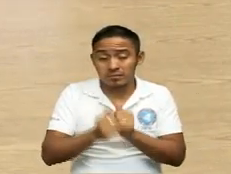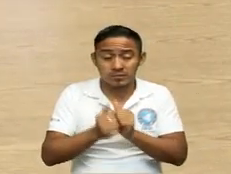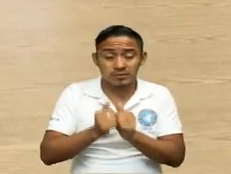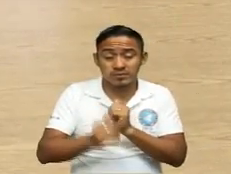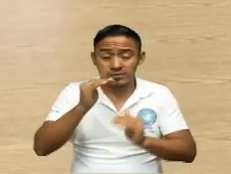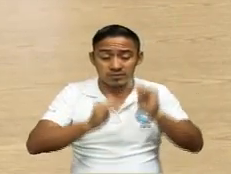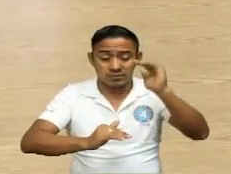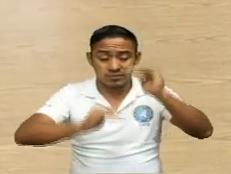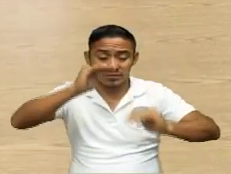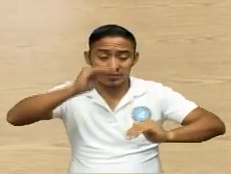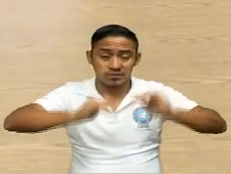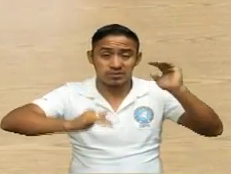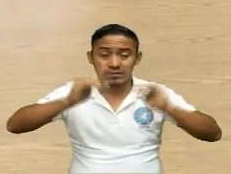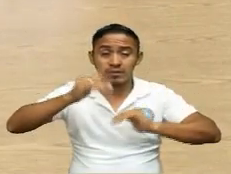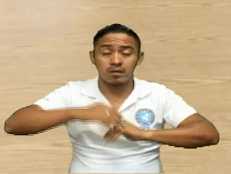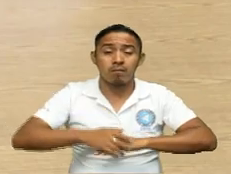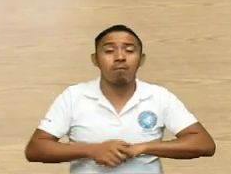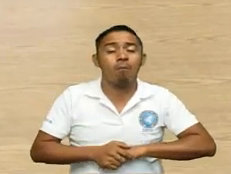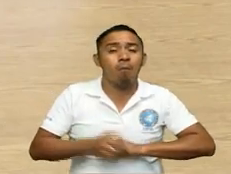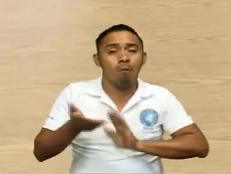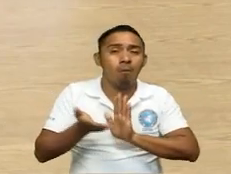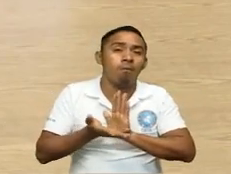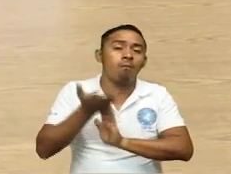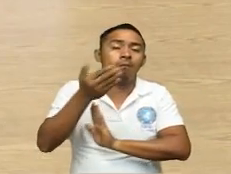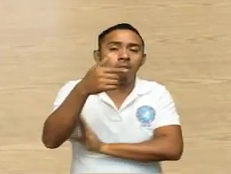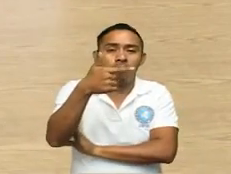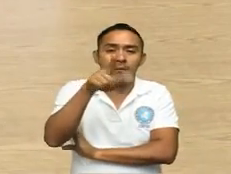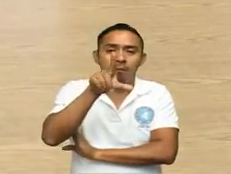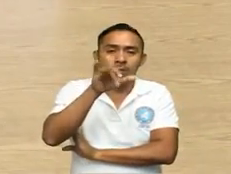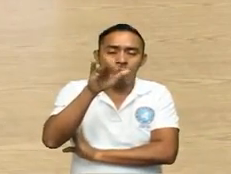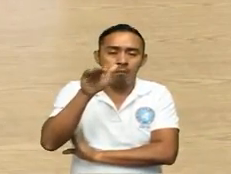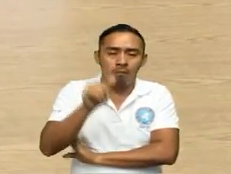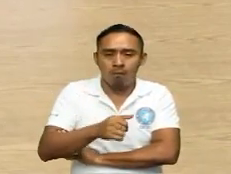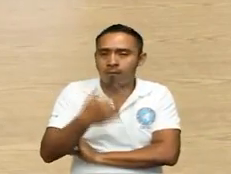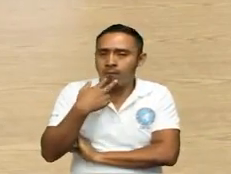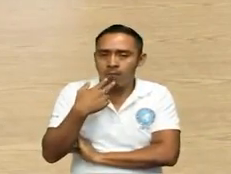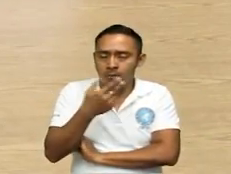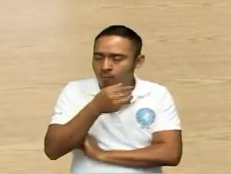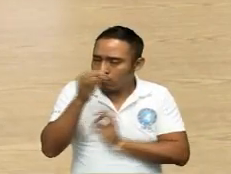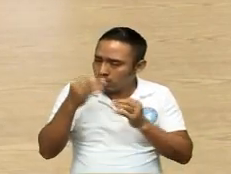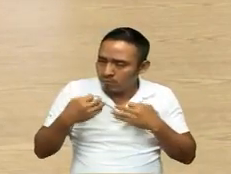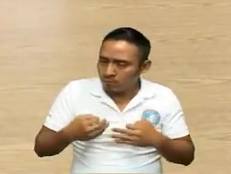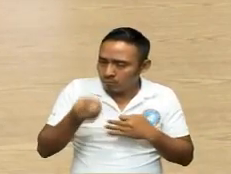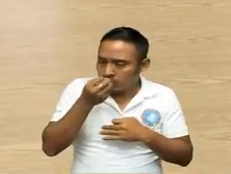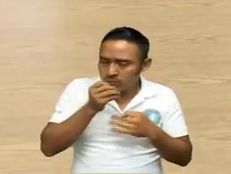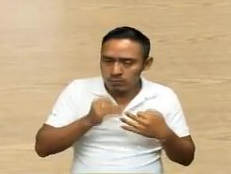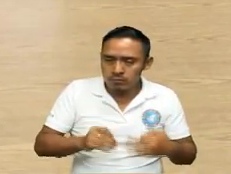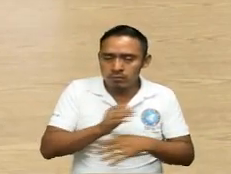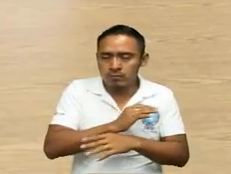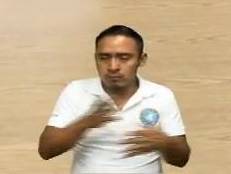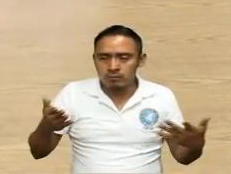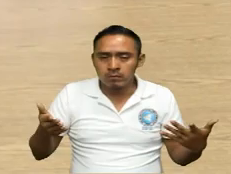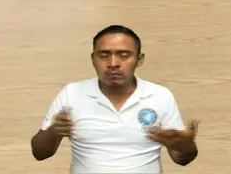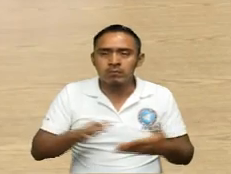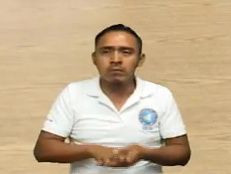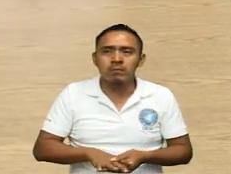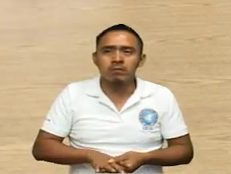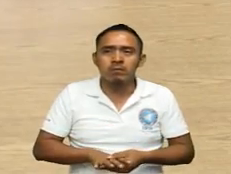que mantienen glicemias elevadas, que no guardan a dieta. Entonces, generalmente vienen con estas complicaciones posteriormente.